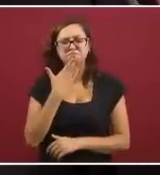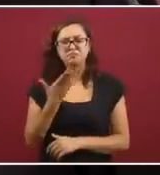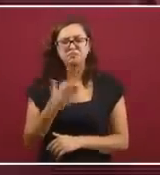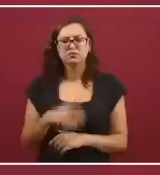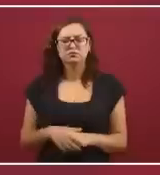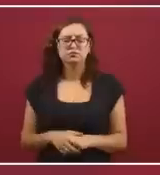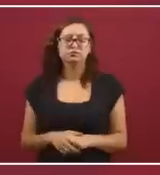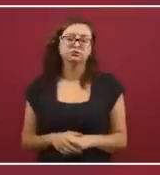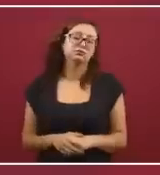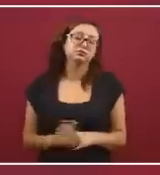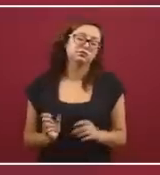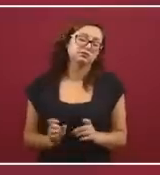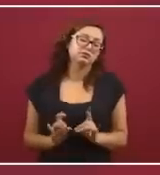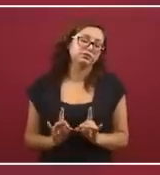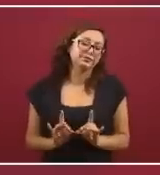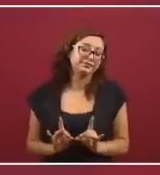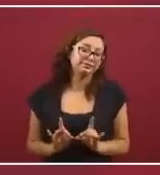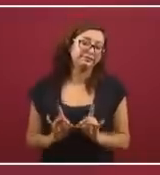circunstancias